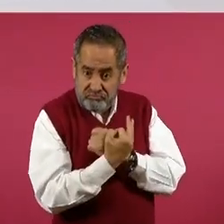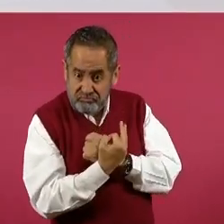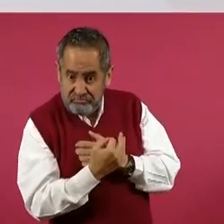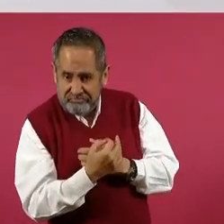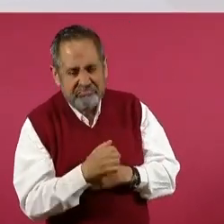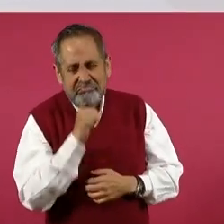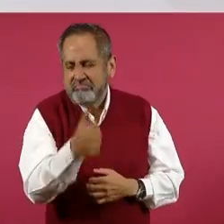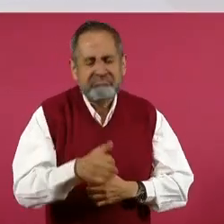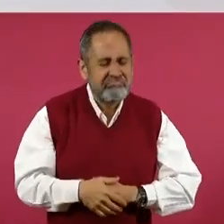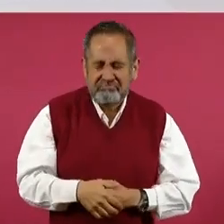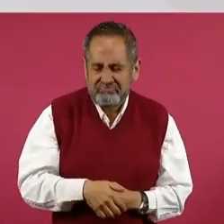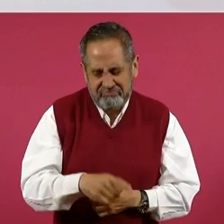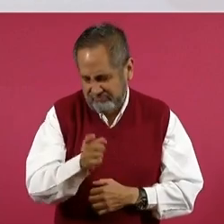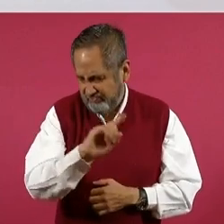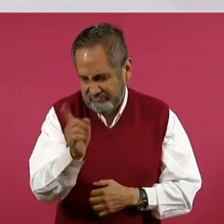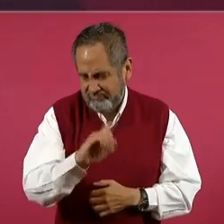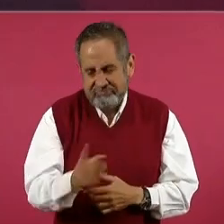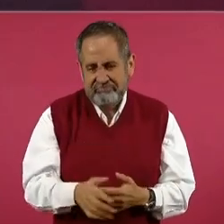No.